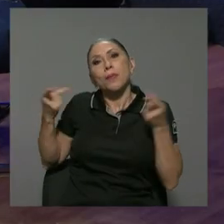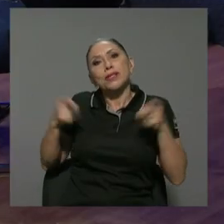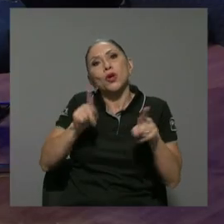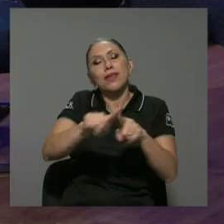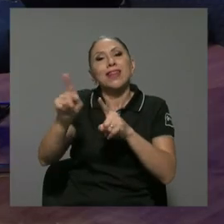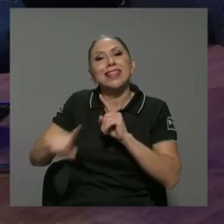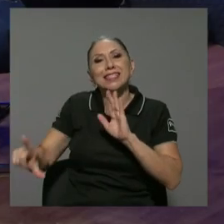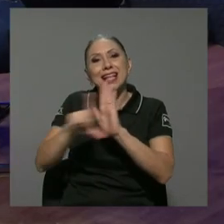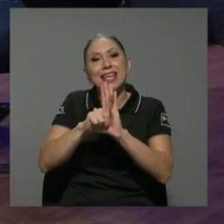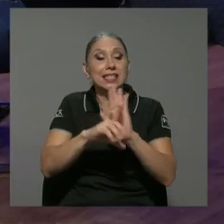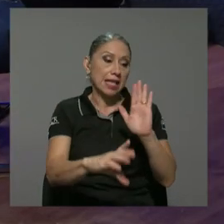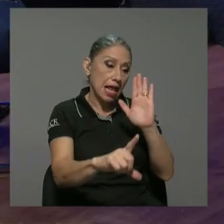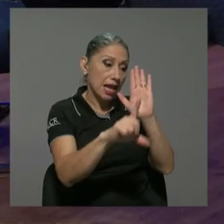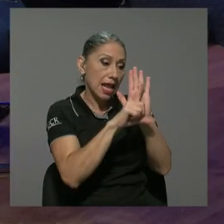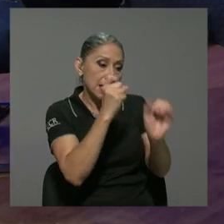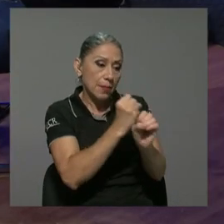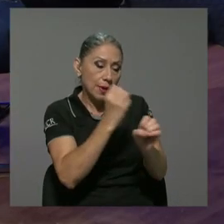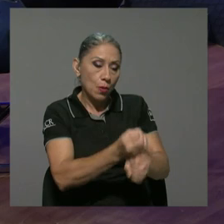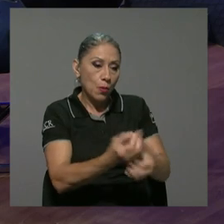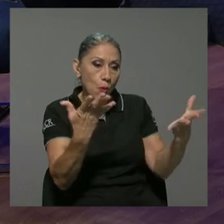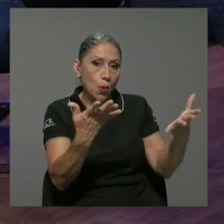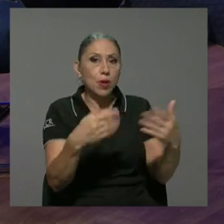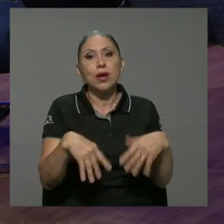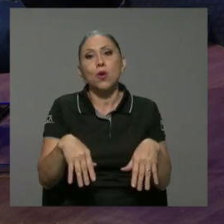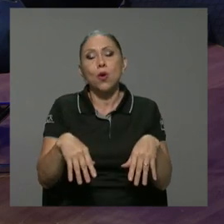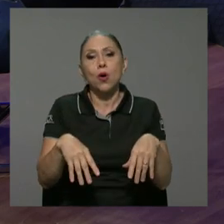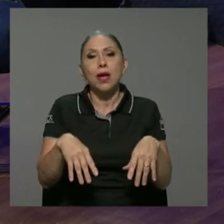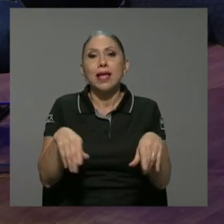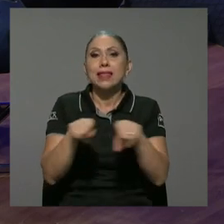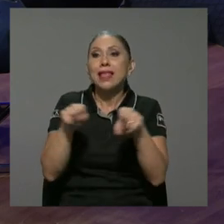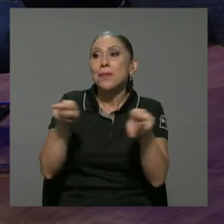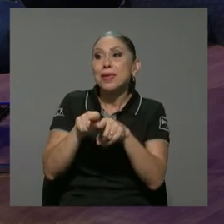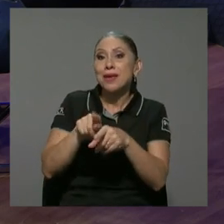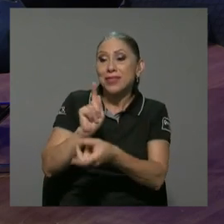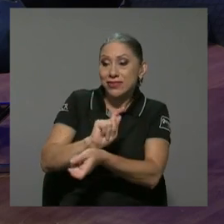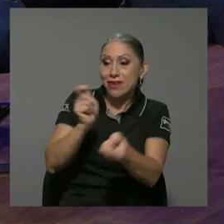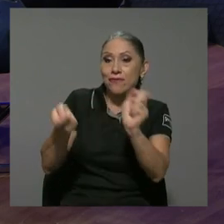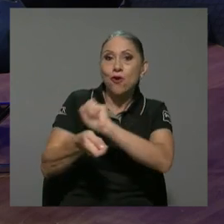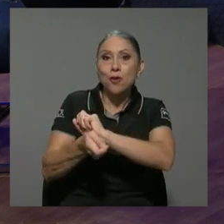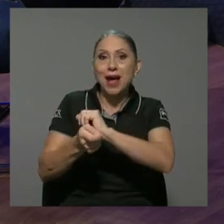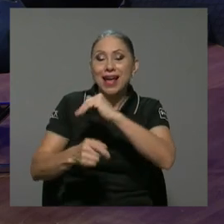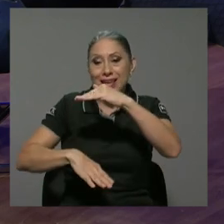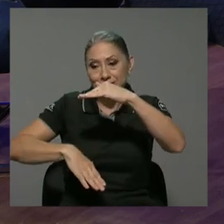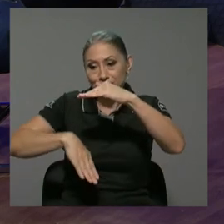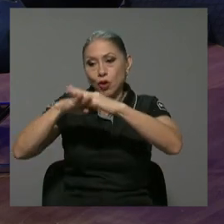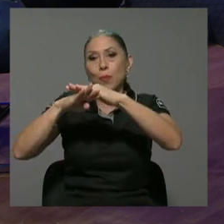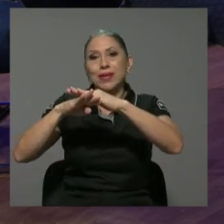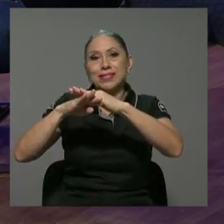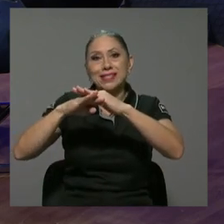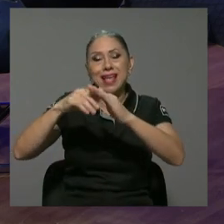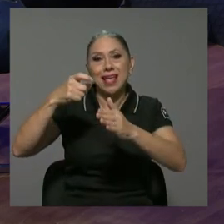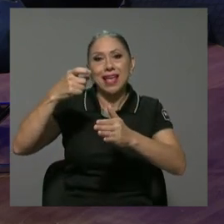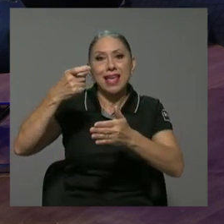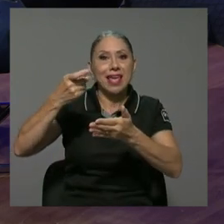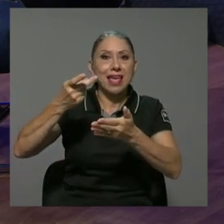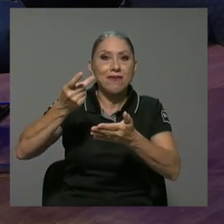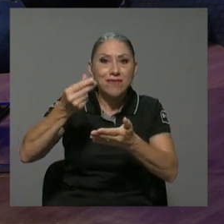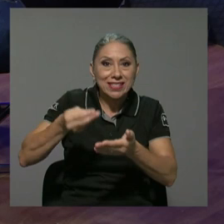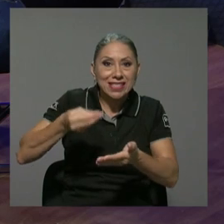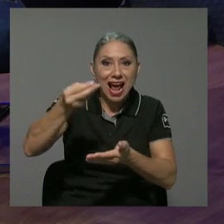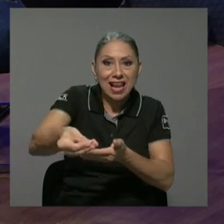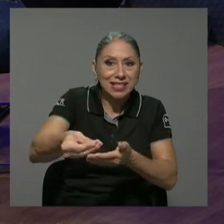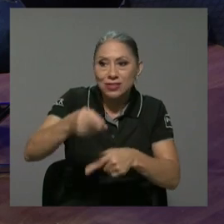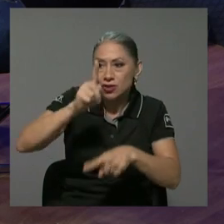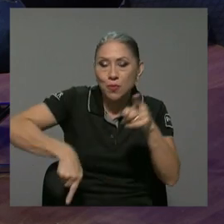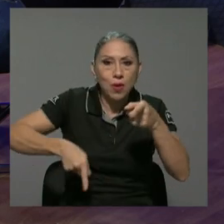público, a la reforma que nos estableció topes fiscales inmanejables para el sector público. En este